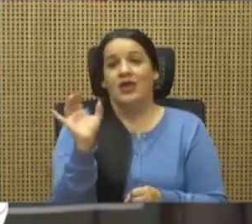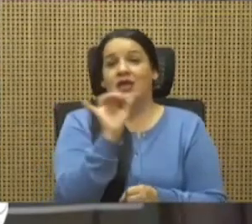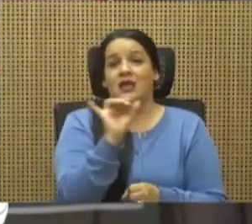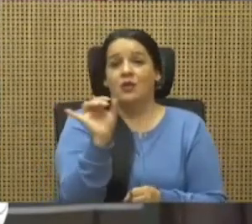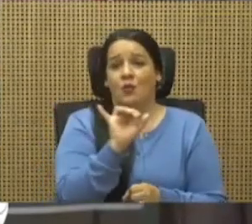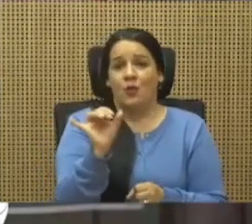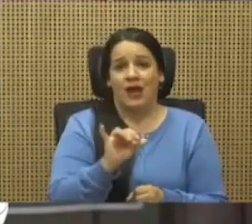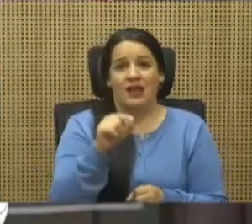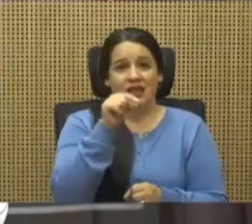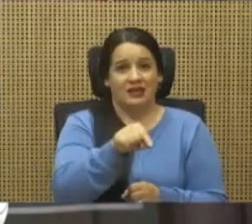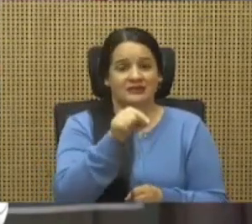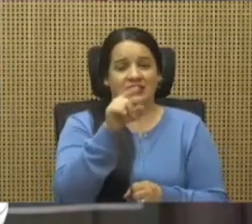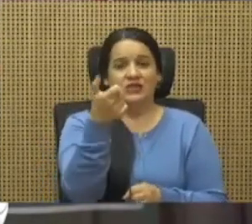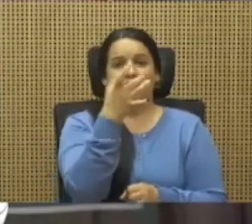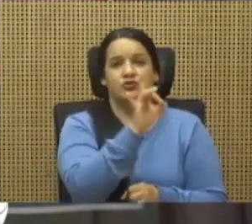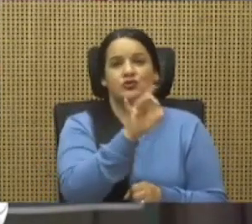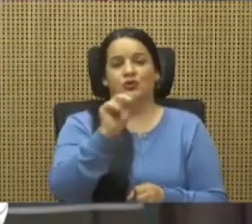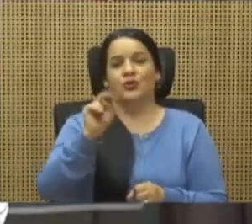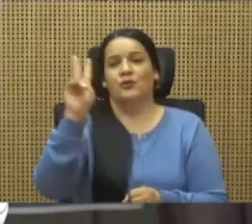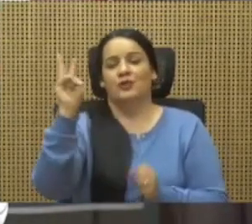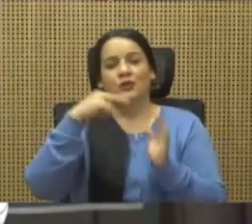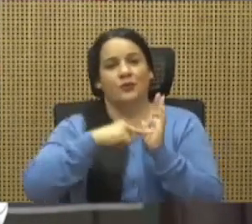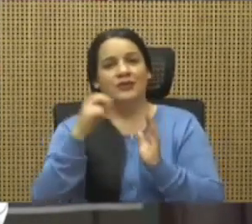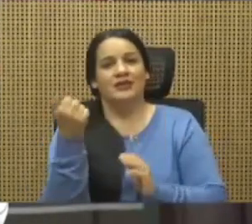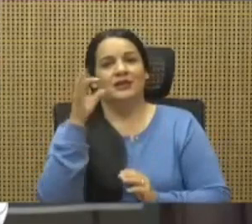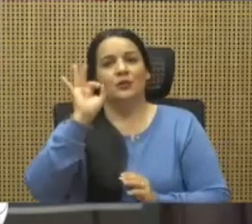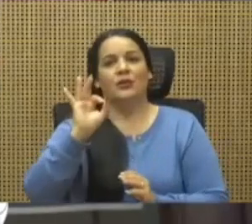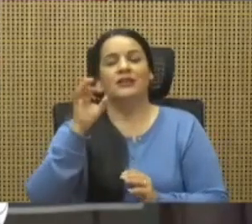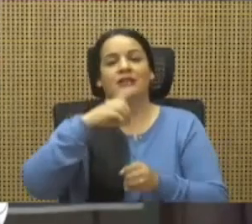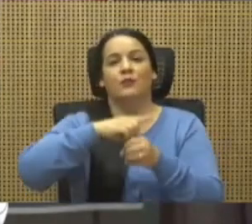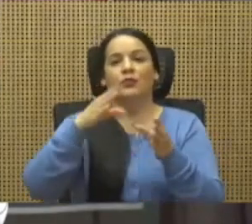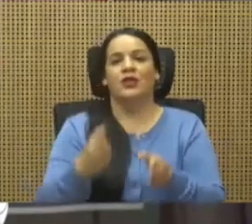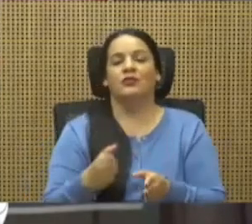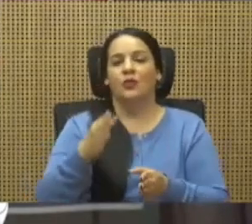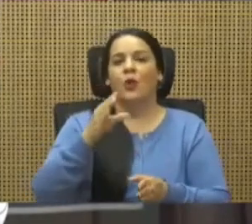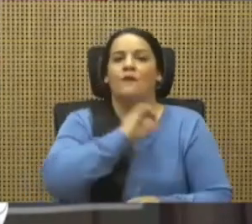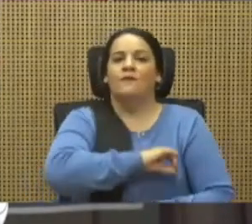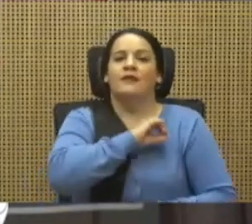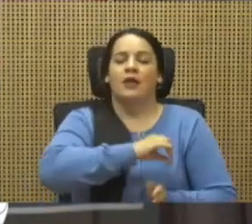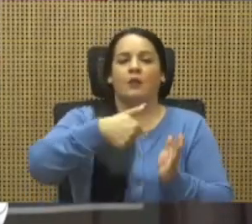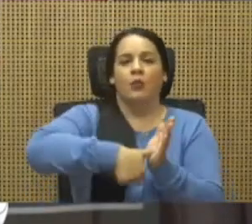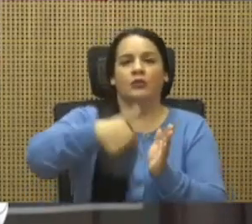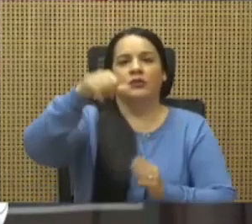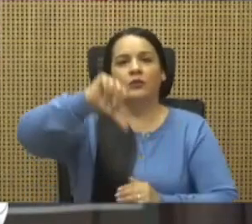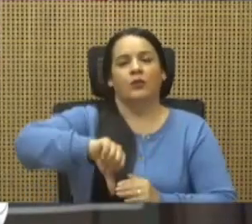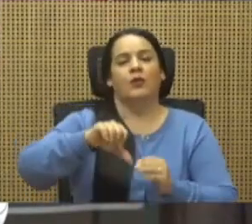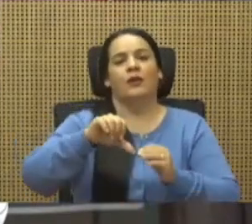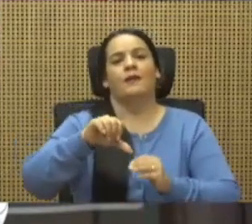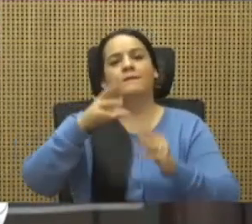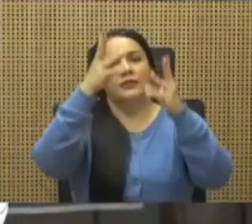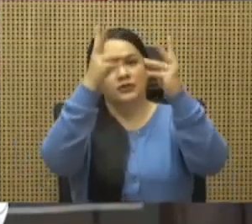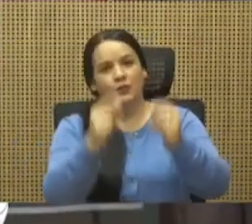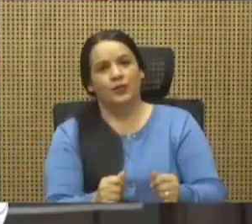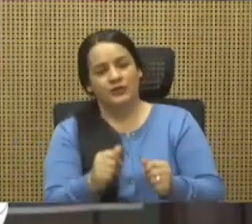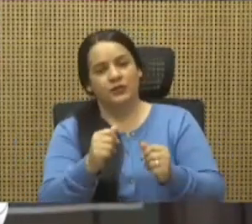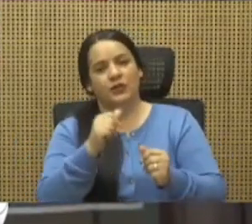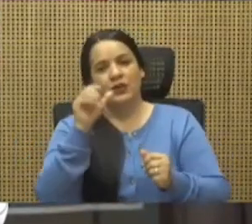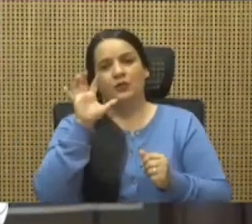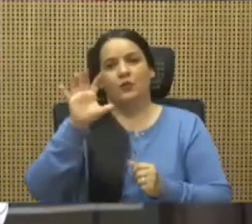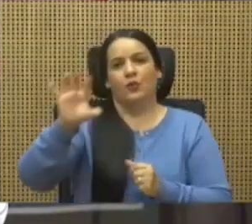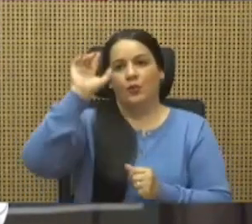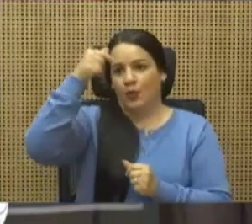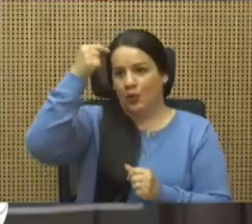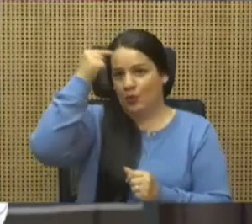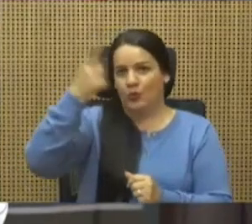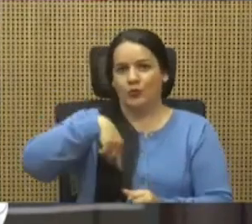ese 18 de noviembre de 2019, los diputados oficialistas votan en contra del presupuesto de su propio gobierno.